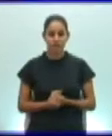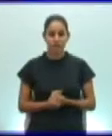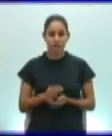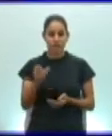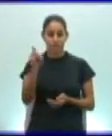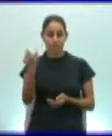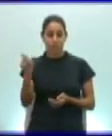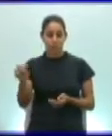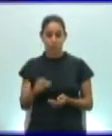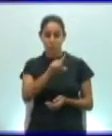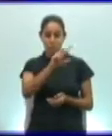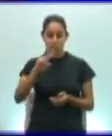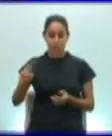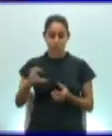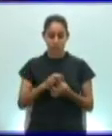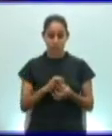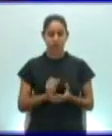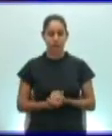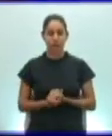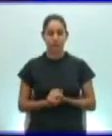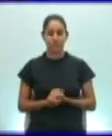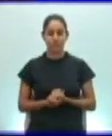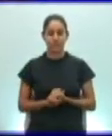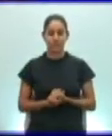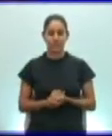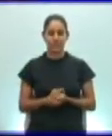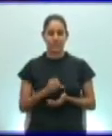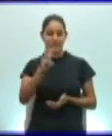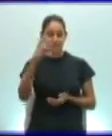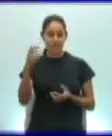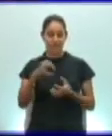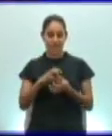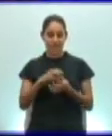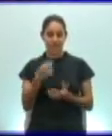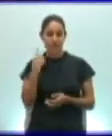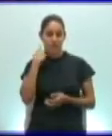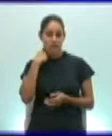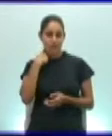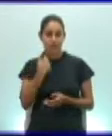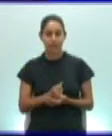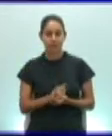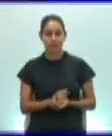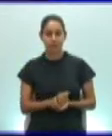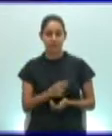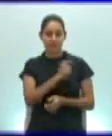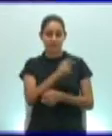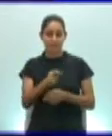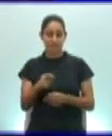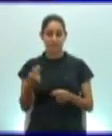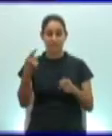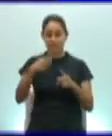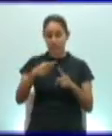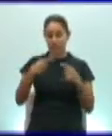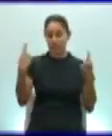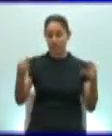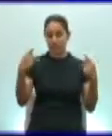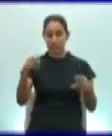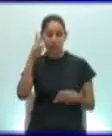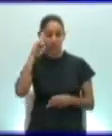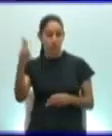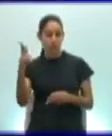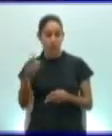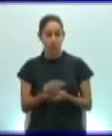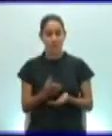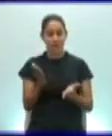estudiantes del 12º grado y el tercer año de la enseñanza técnica y profesional. Recuerden que ya en la clase anterior habíamos un